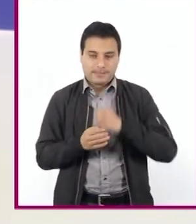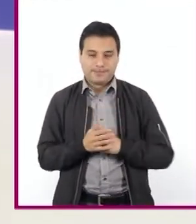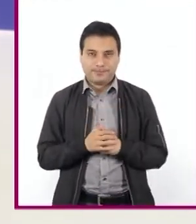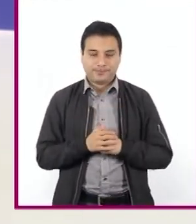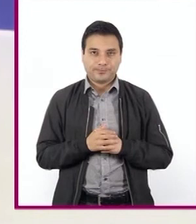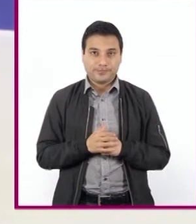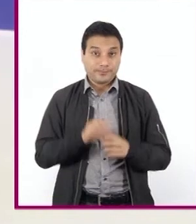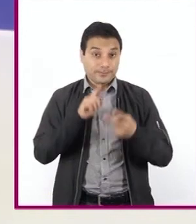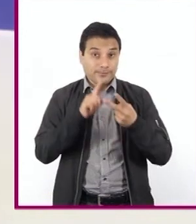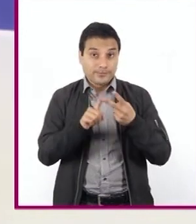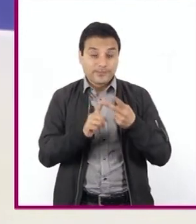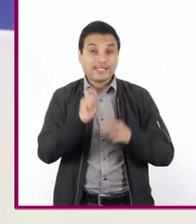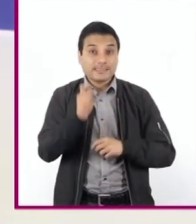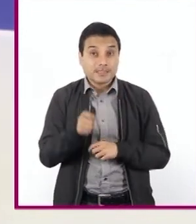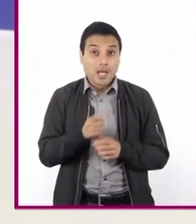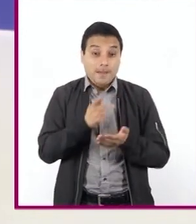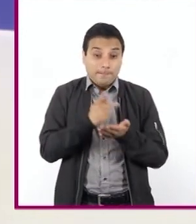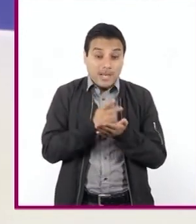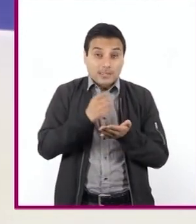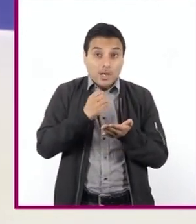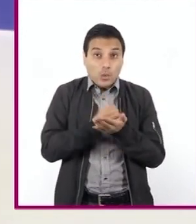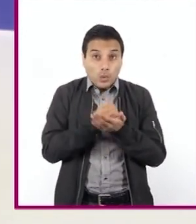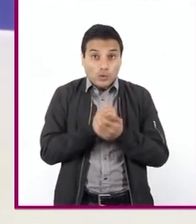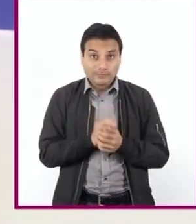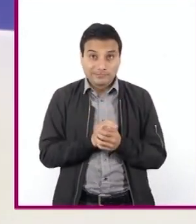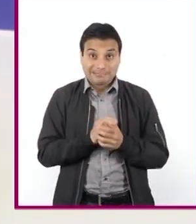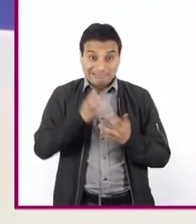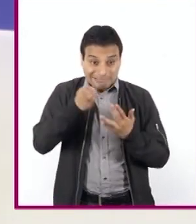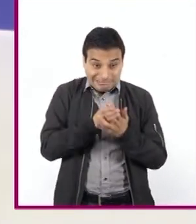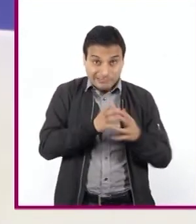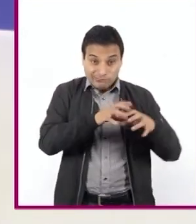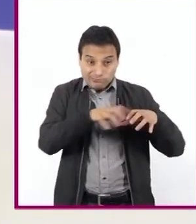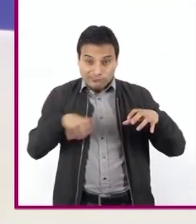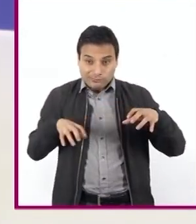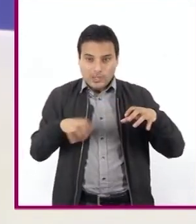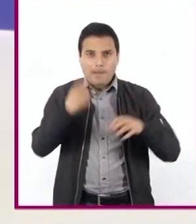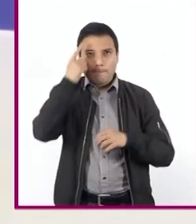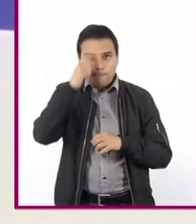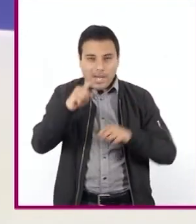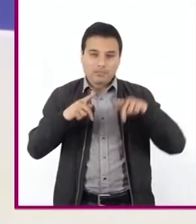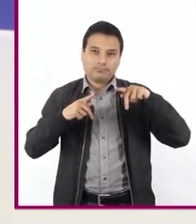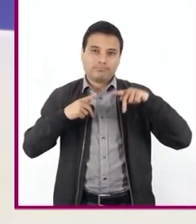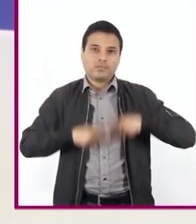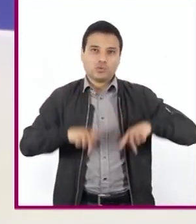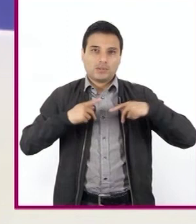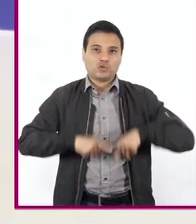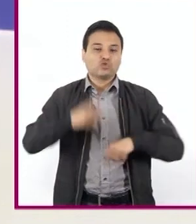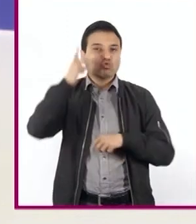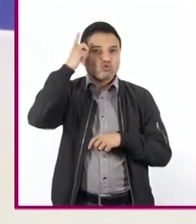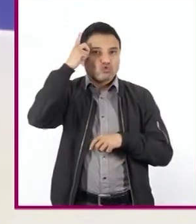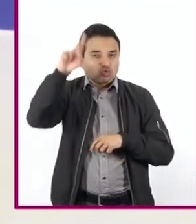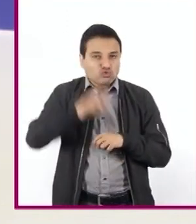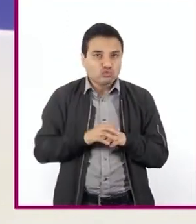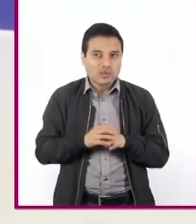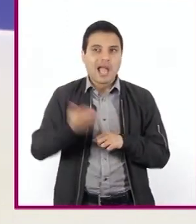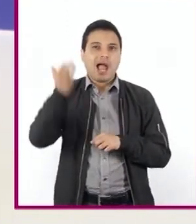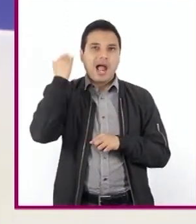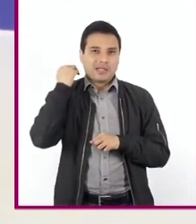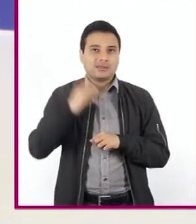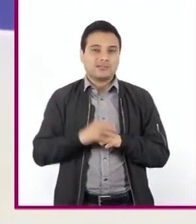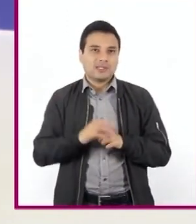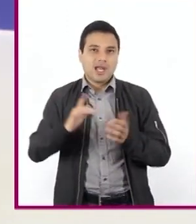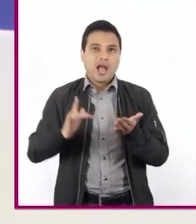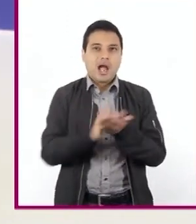Otra parte de los metales preciosos se entregaba a los particulares que habían financiado las empresas